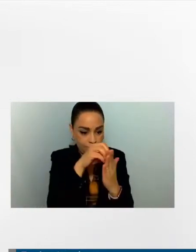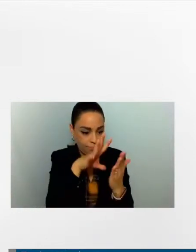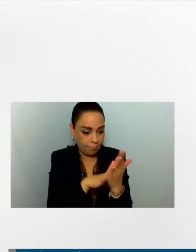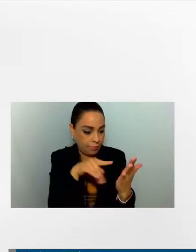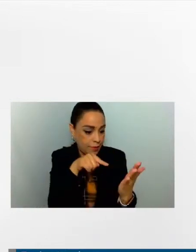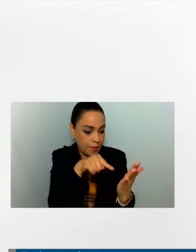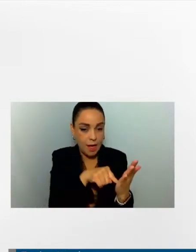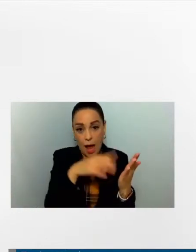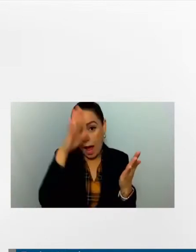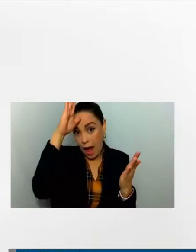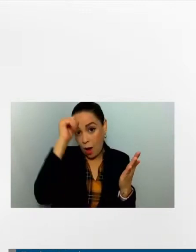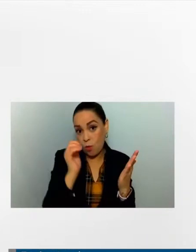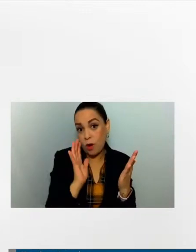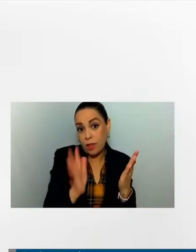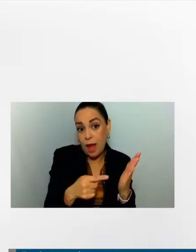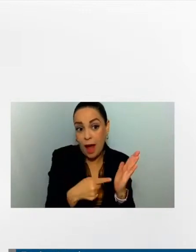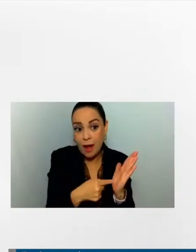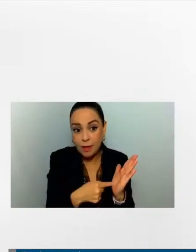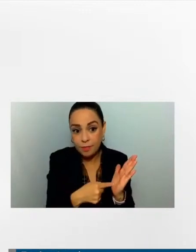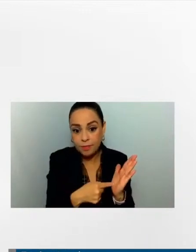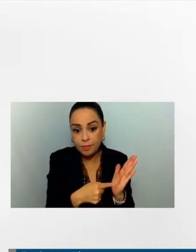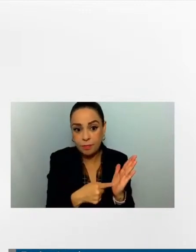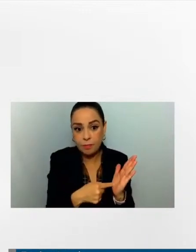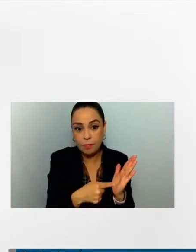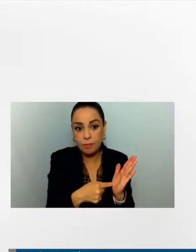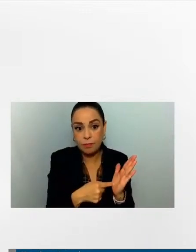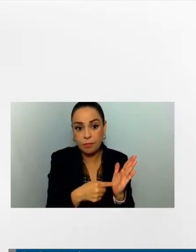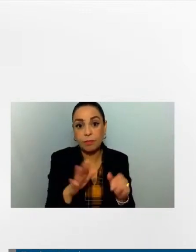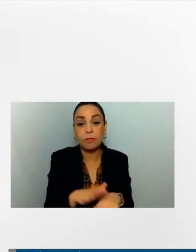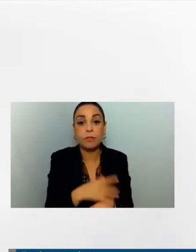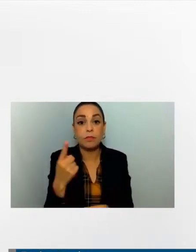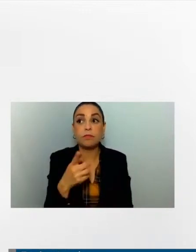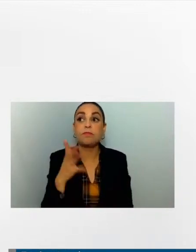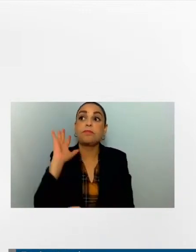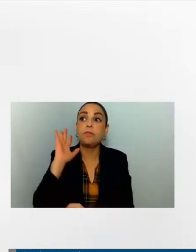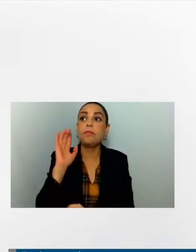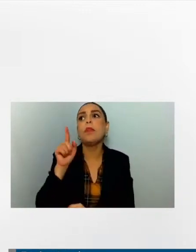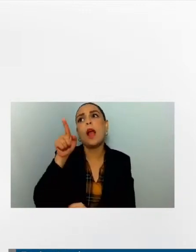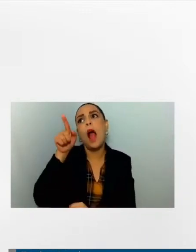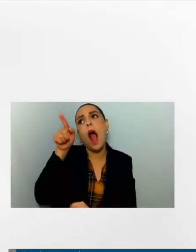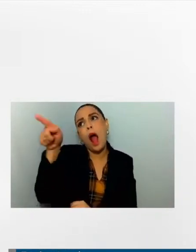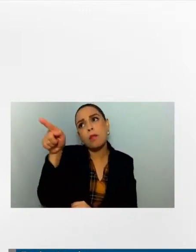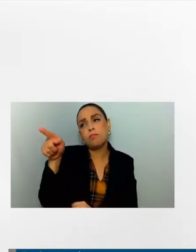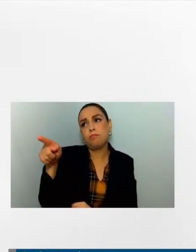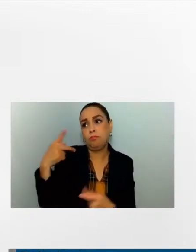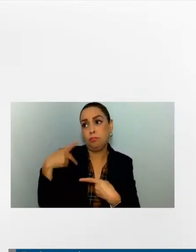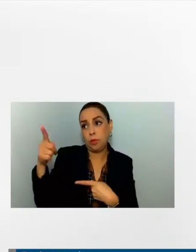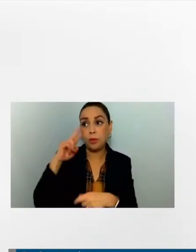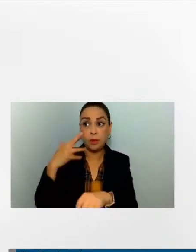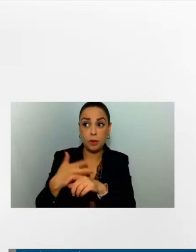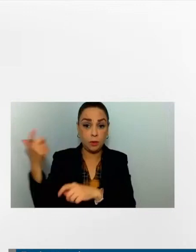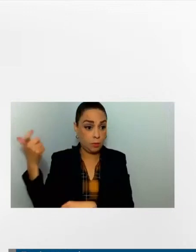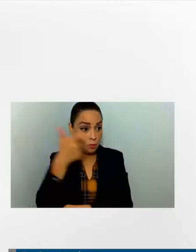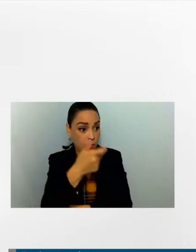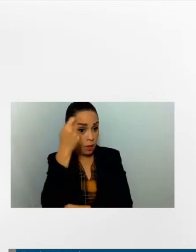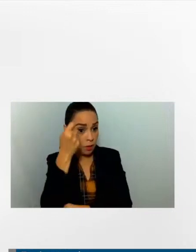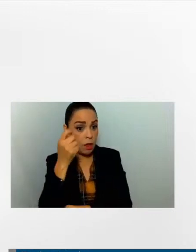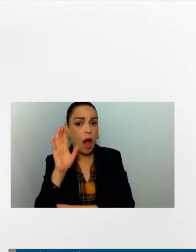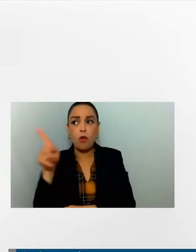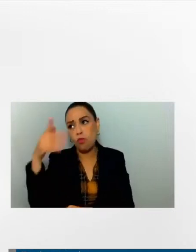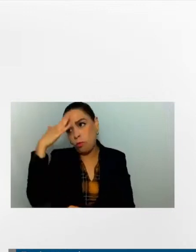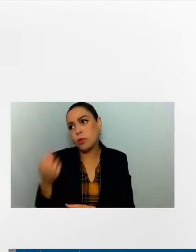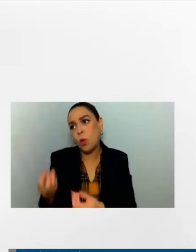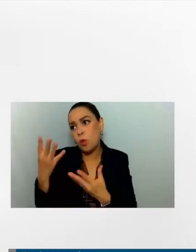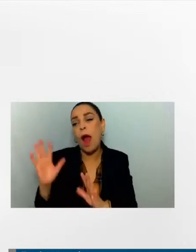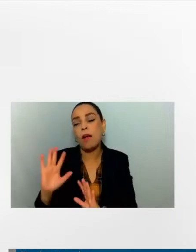que la obligación alimenticia quede a capricho del deudor, pero pues sí que esté más apegada a su